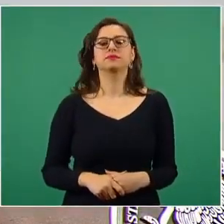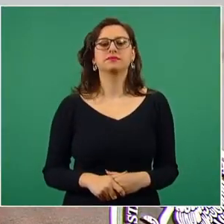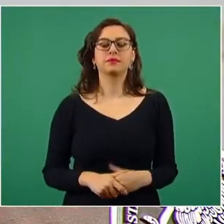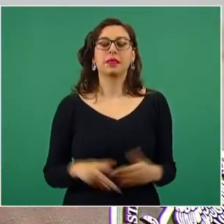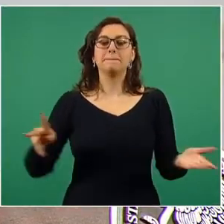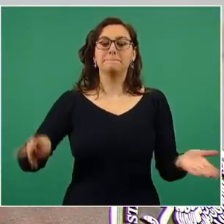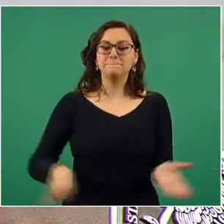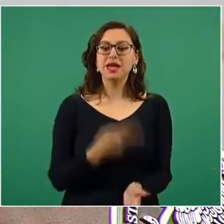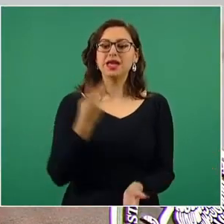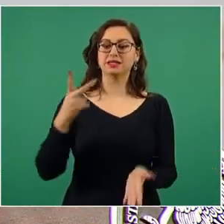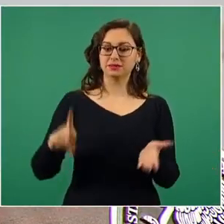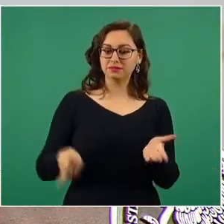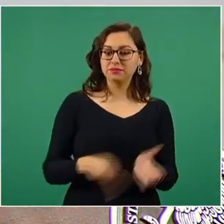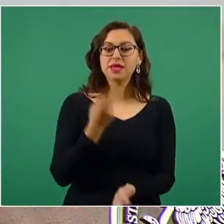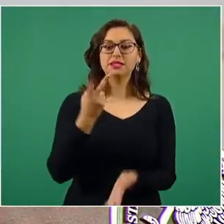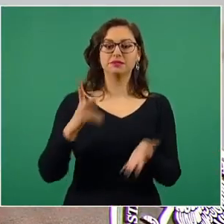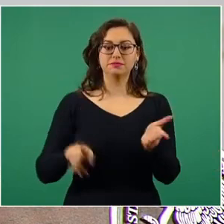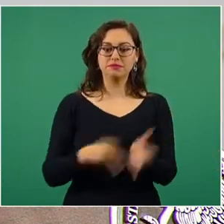sexenio tras sexenio